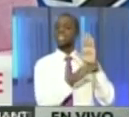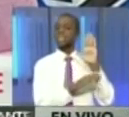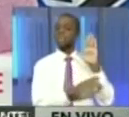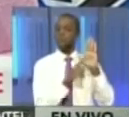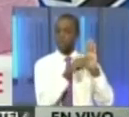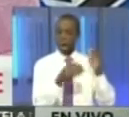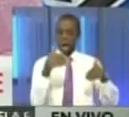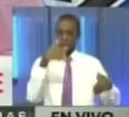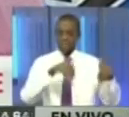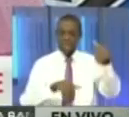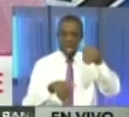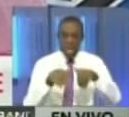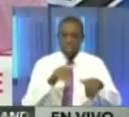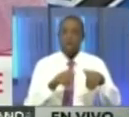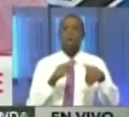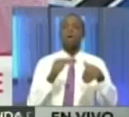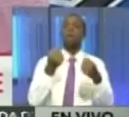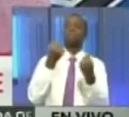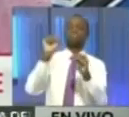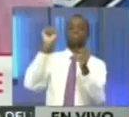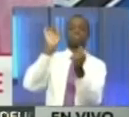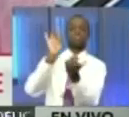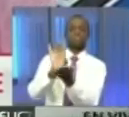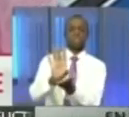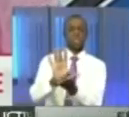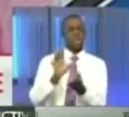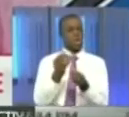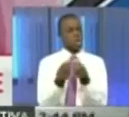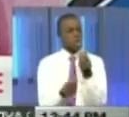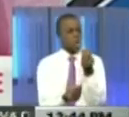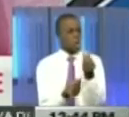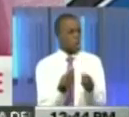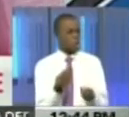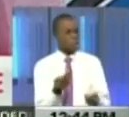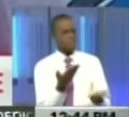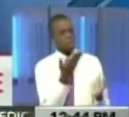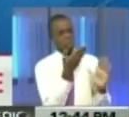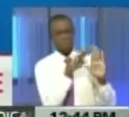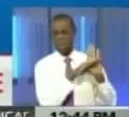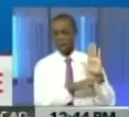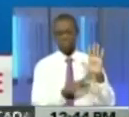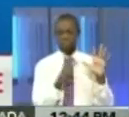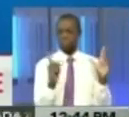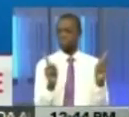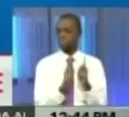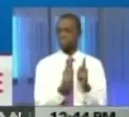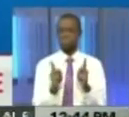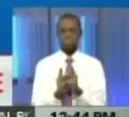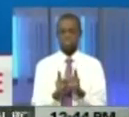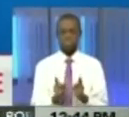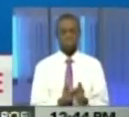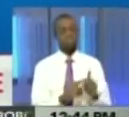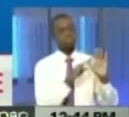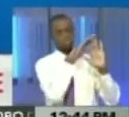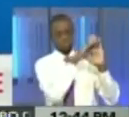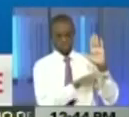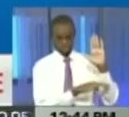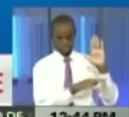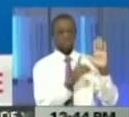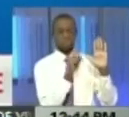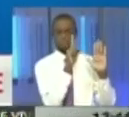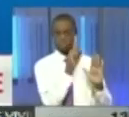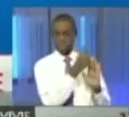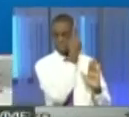generales, ¿cuáles son esos principios? ¿Cómo se llegó allí en el proceso constituyente? Muy rápidamente. En segundo lugar, nos vamos a